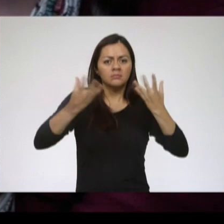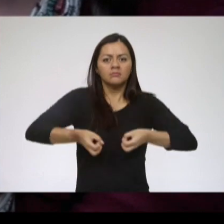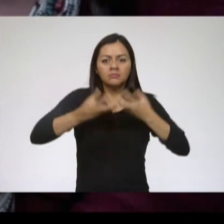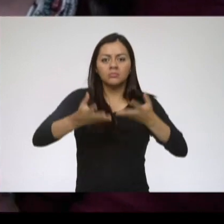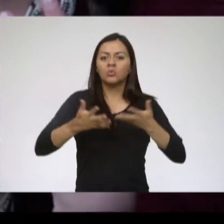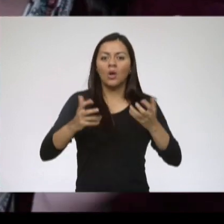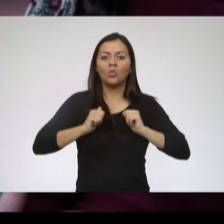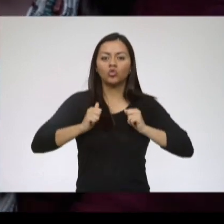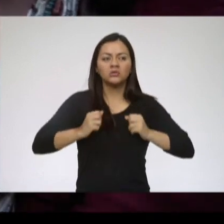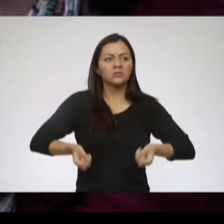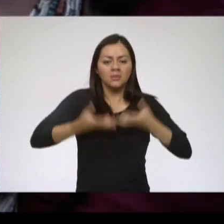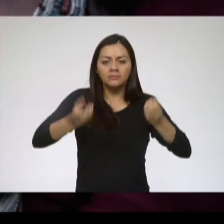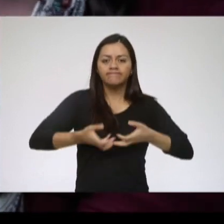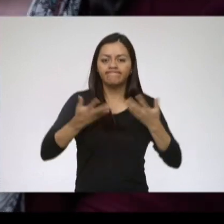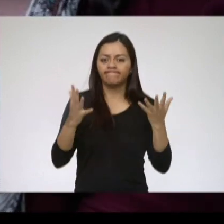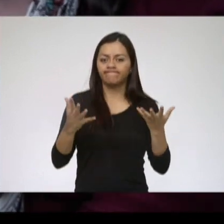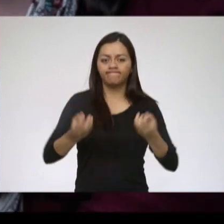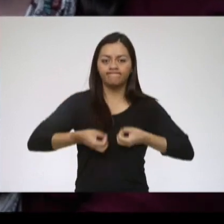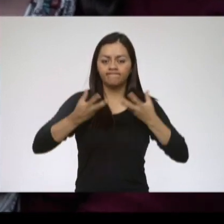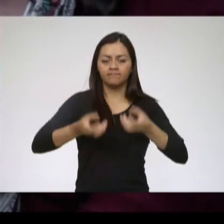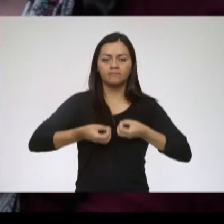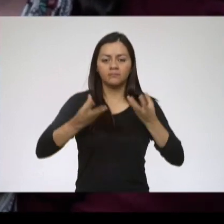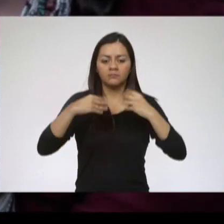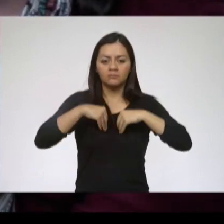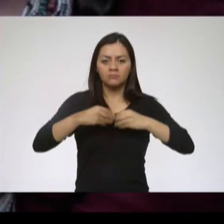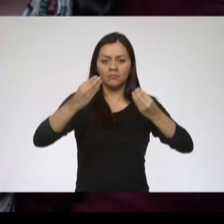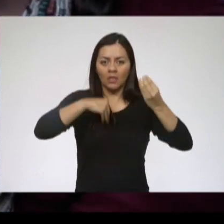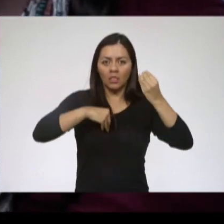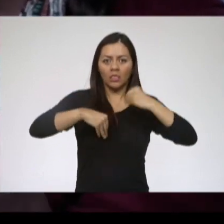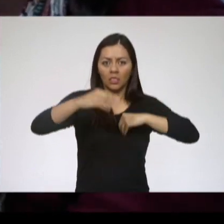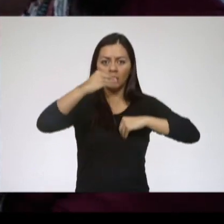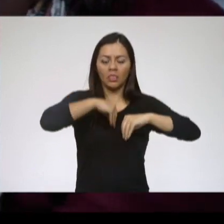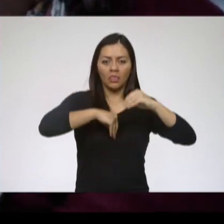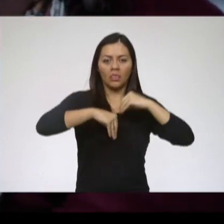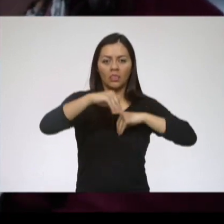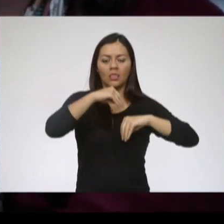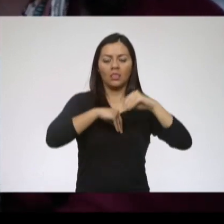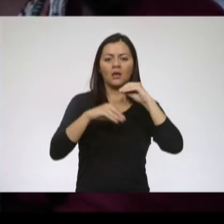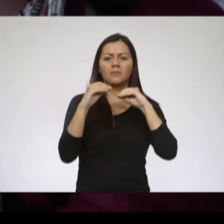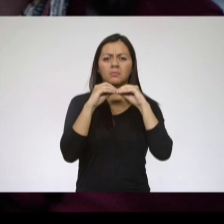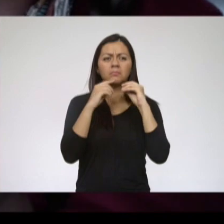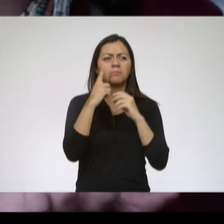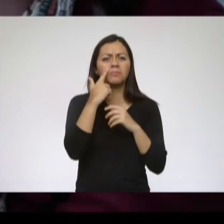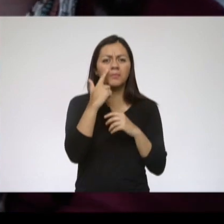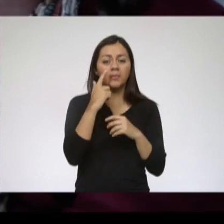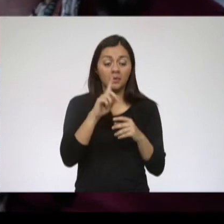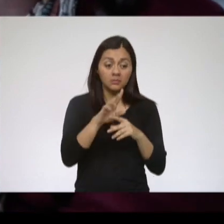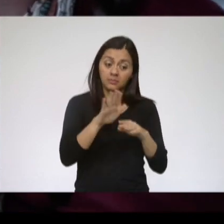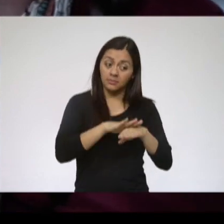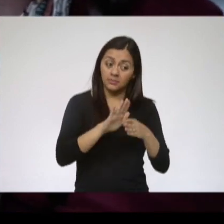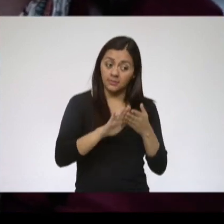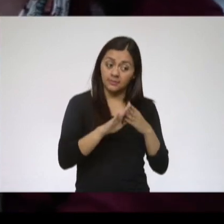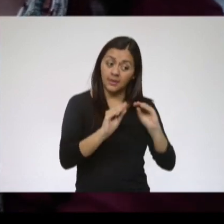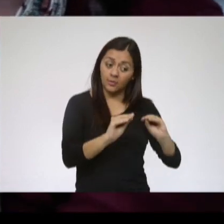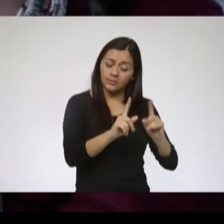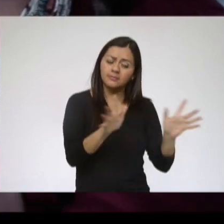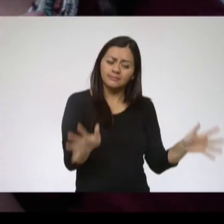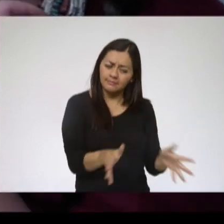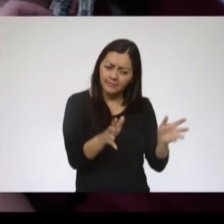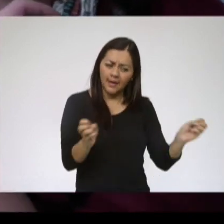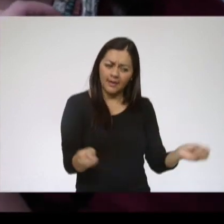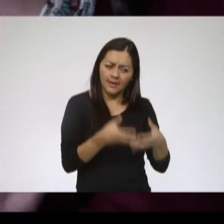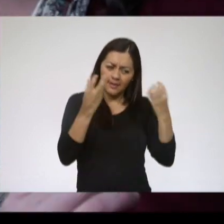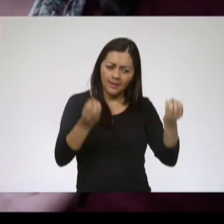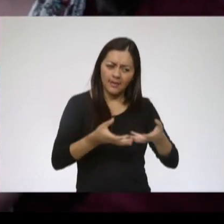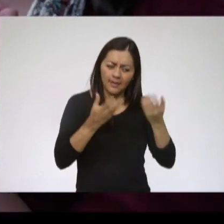explotar su autoestima, ¿no? De elevar su autoestima, que sería lo que los padres podrían hacer con la educación de ellos, ¿no?